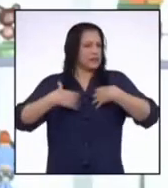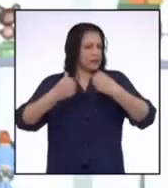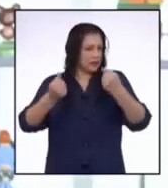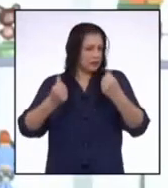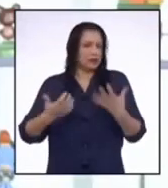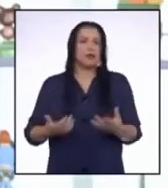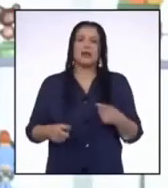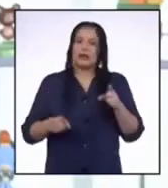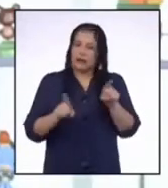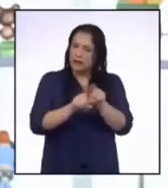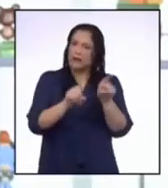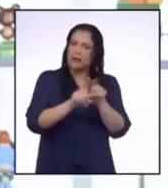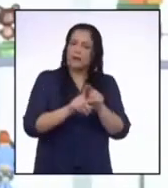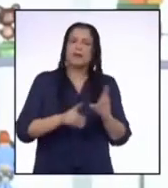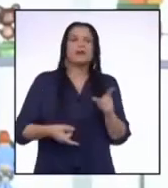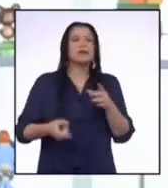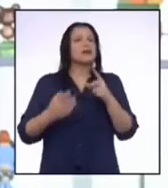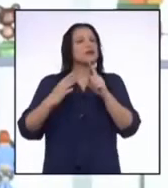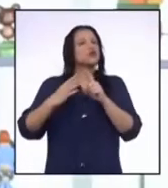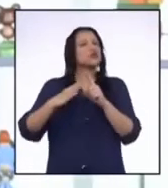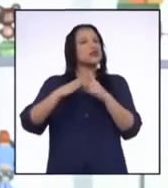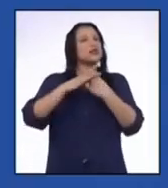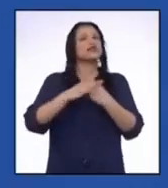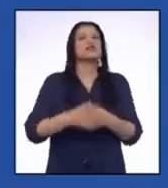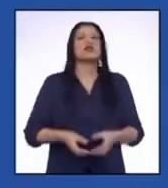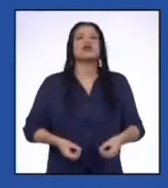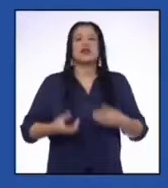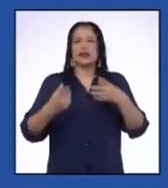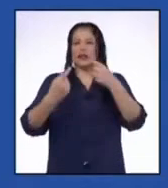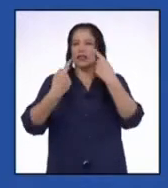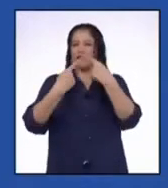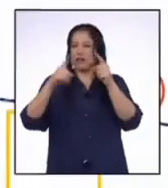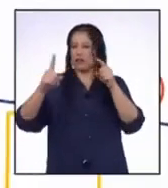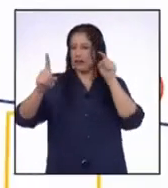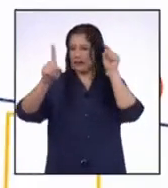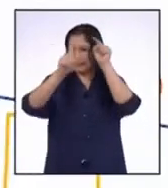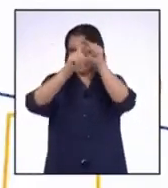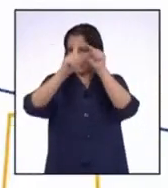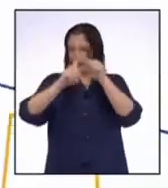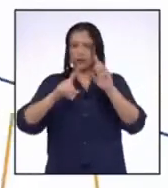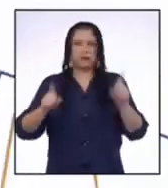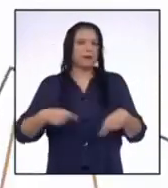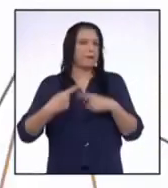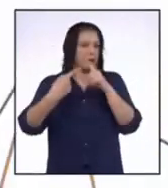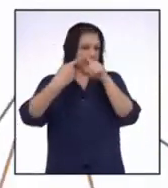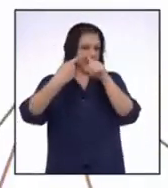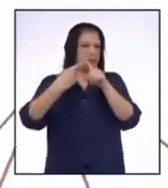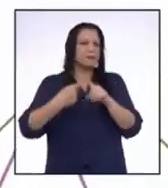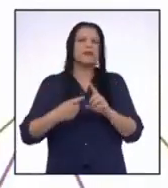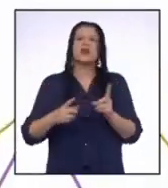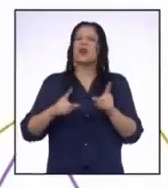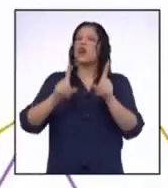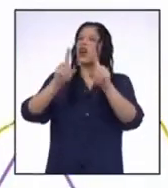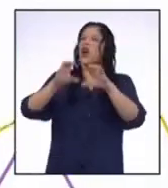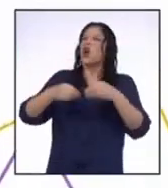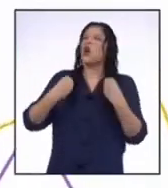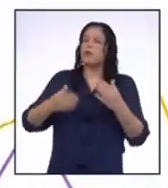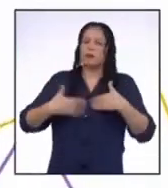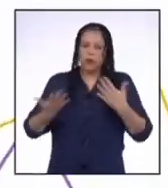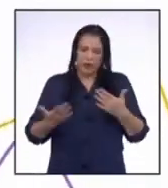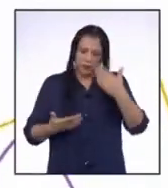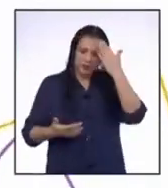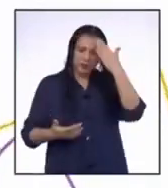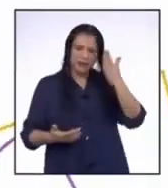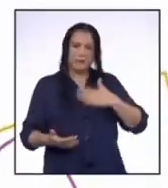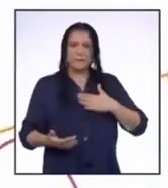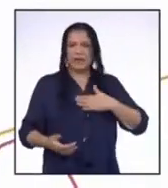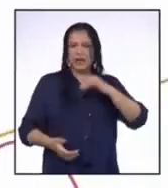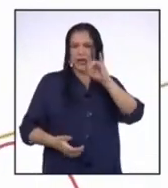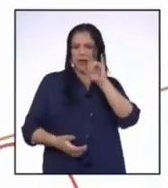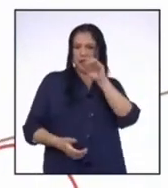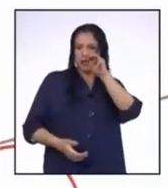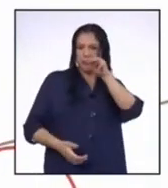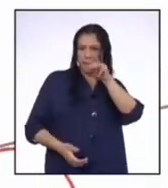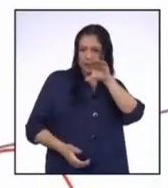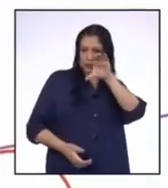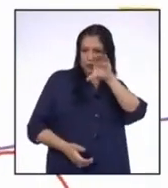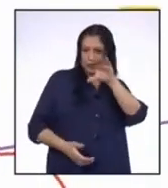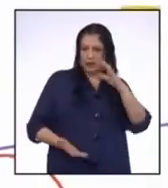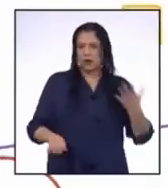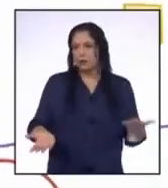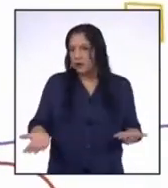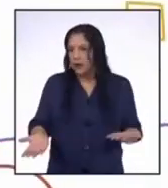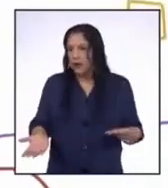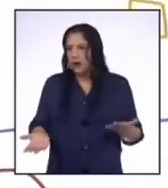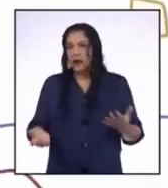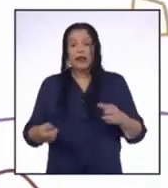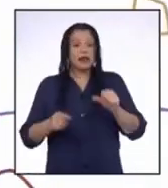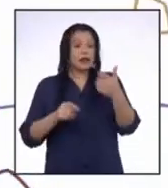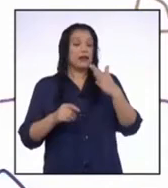a partir de la situación surgieron los siguientes retos. ¿Cómo podemos saber si nuestro índice de masa corporal, IMC,